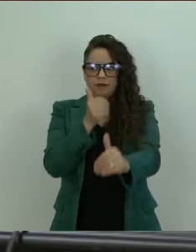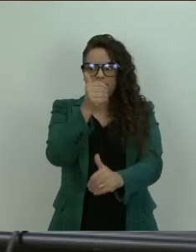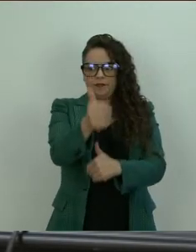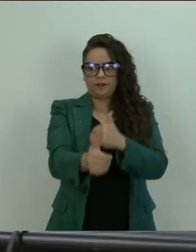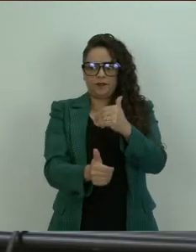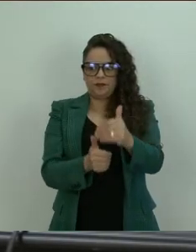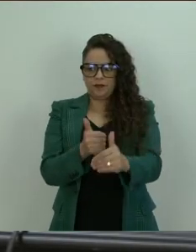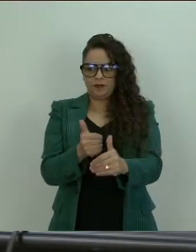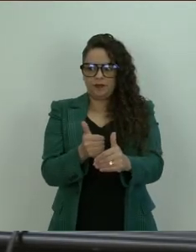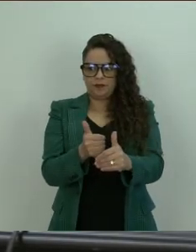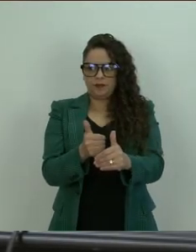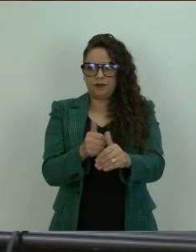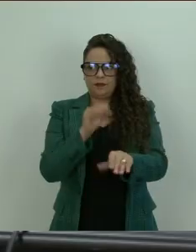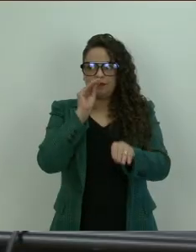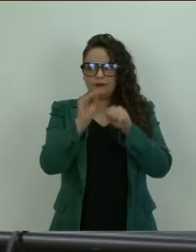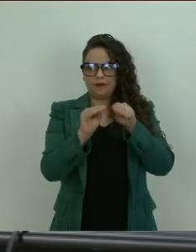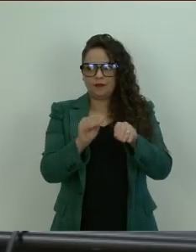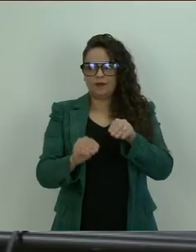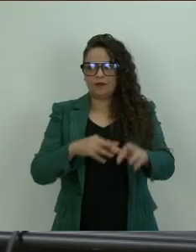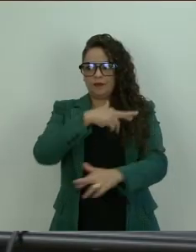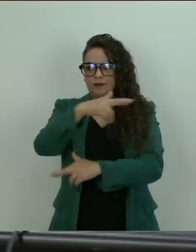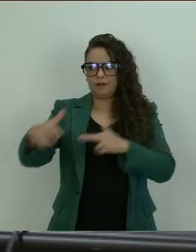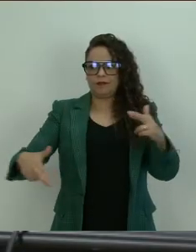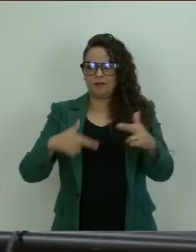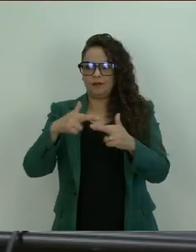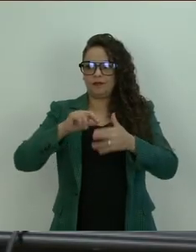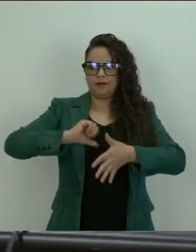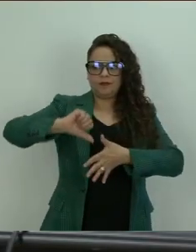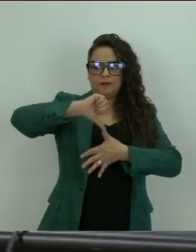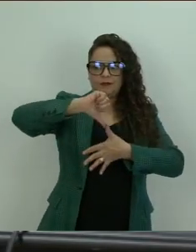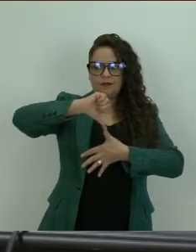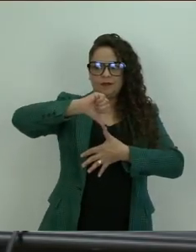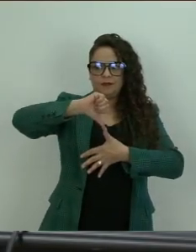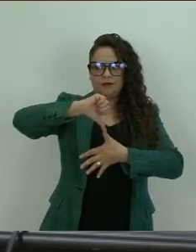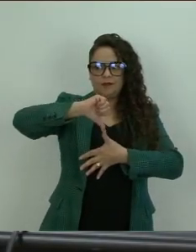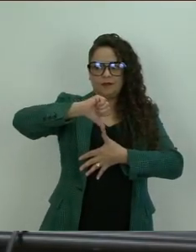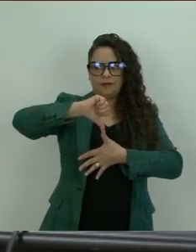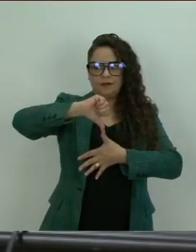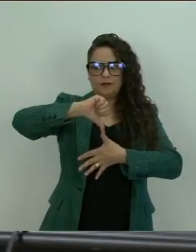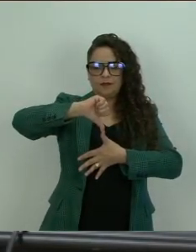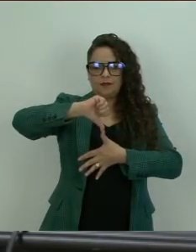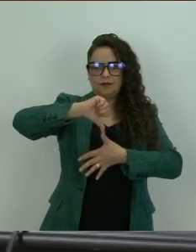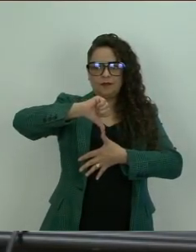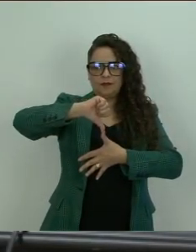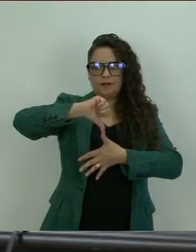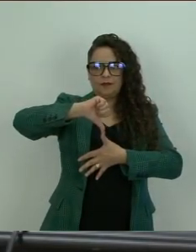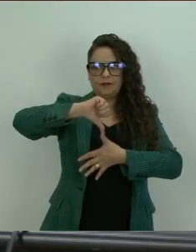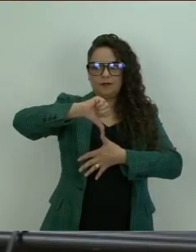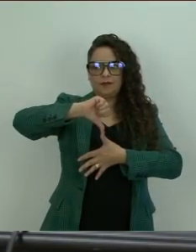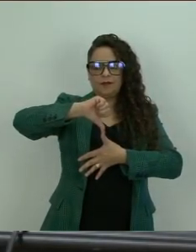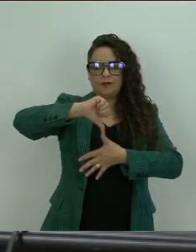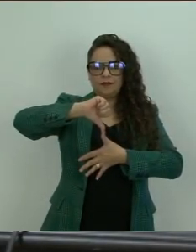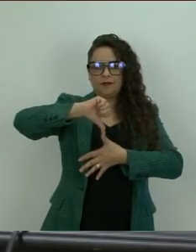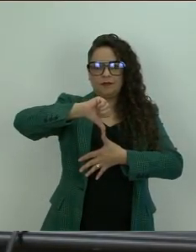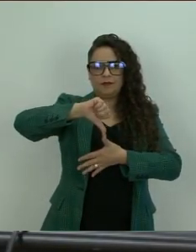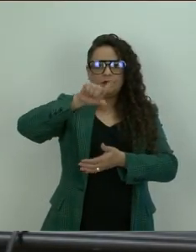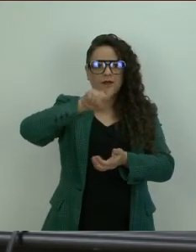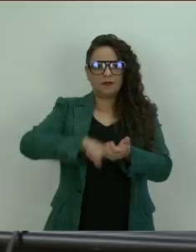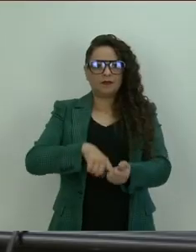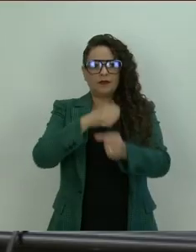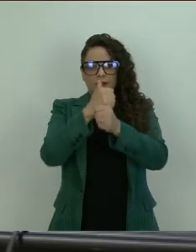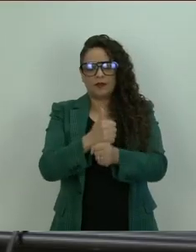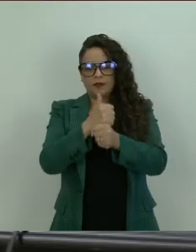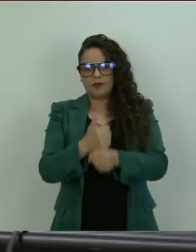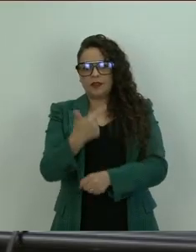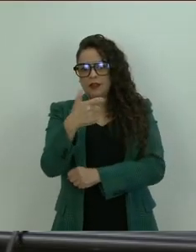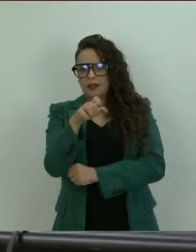su implementación en la región de Latinoamérica, así como de su experiencia en la erradicación de la violencia de género contra las